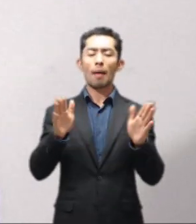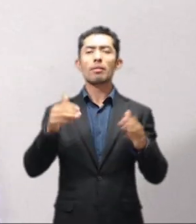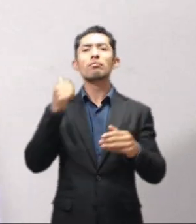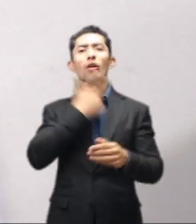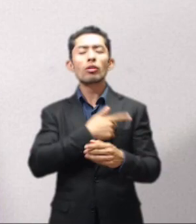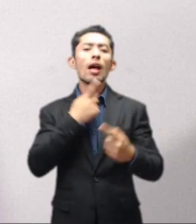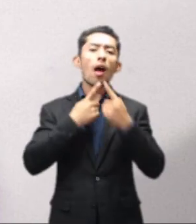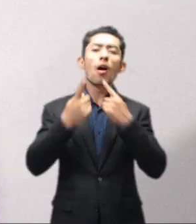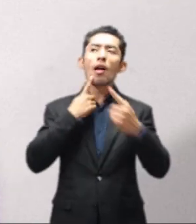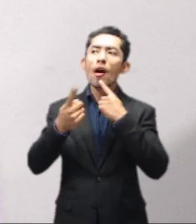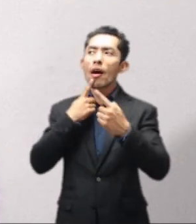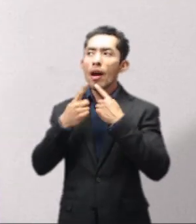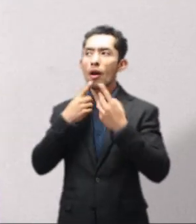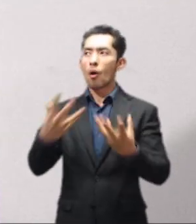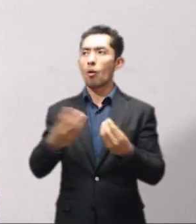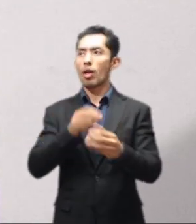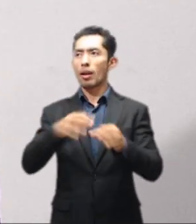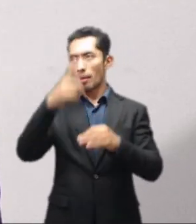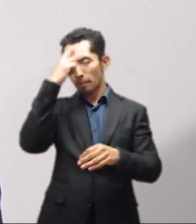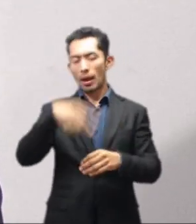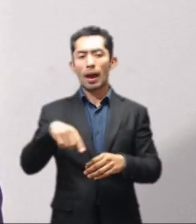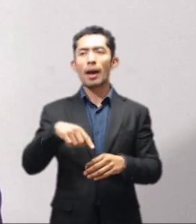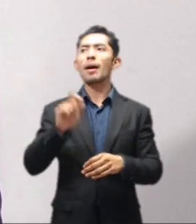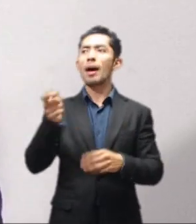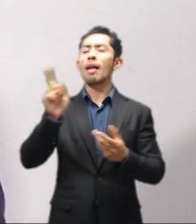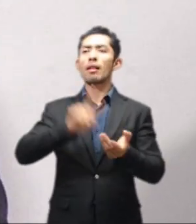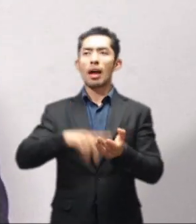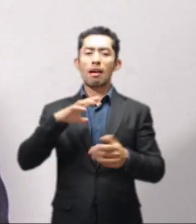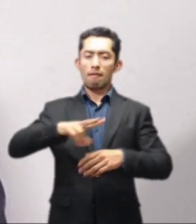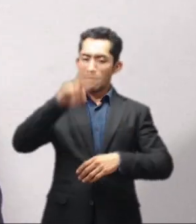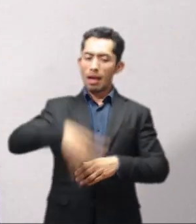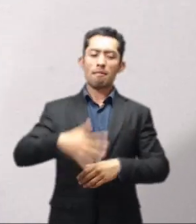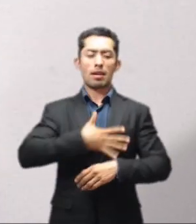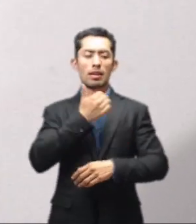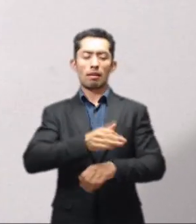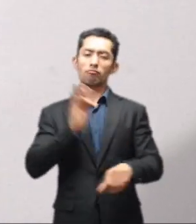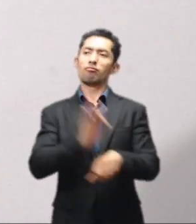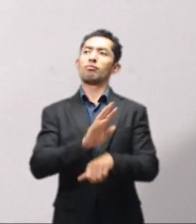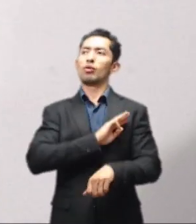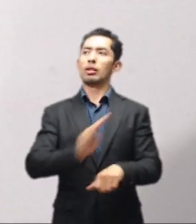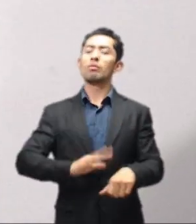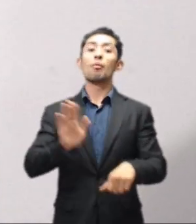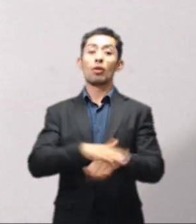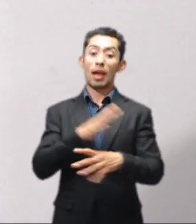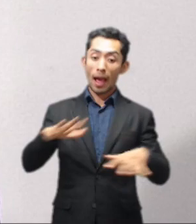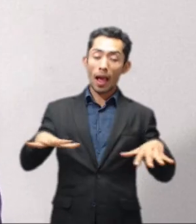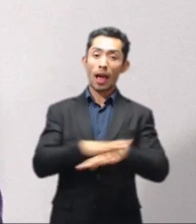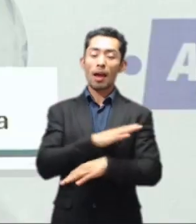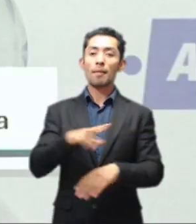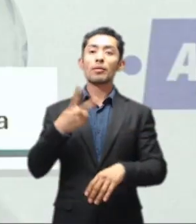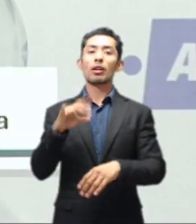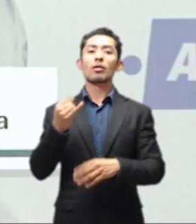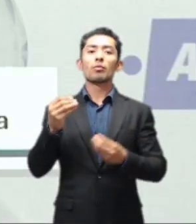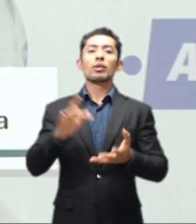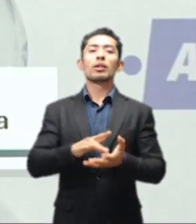dialogar juntos trabajaremos por el por el verdadero bienestar del municipio porque el cambio